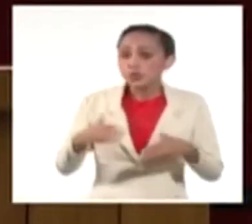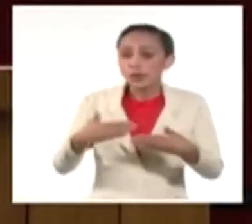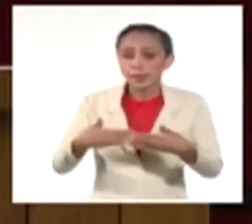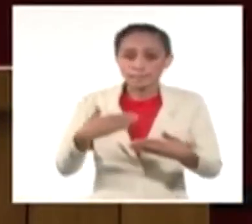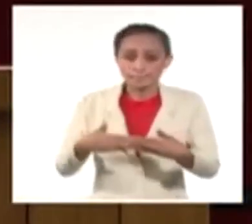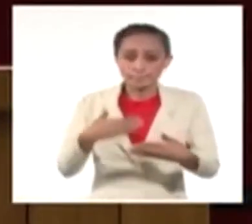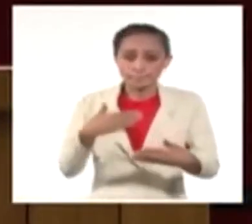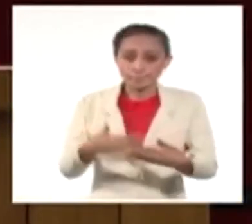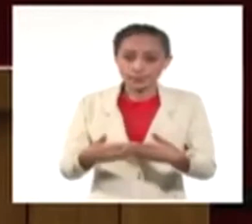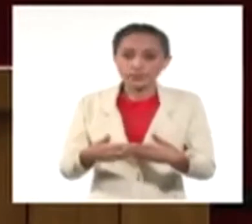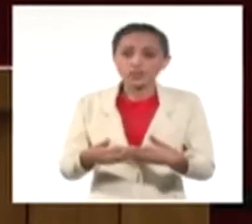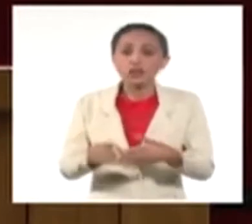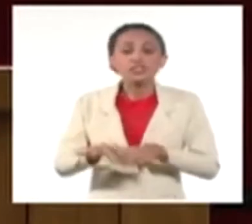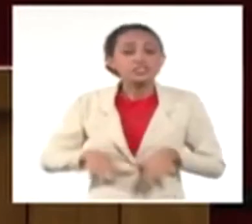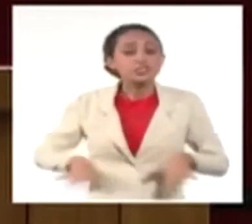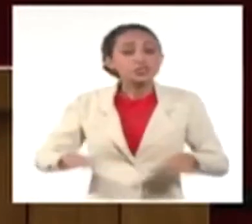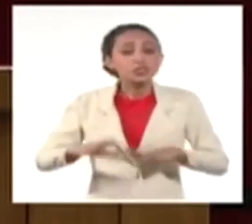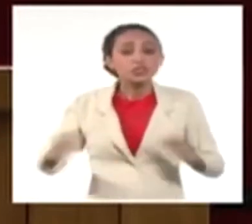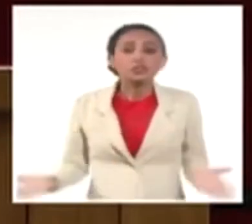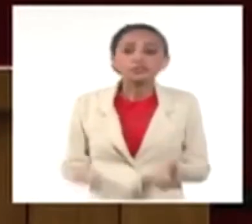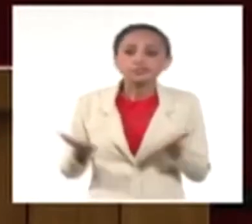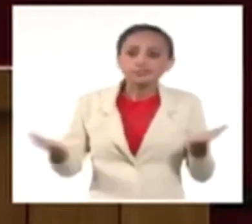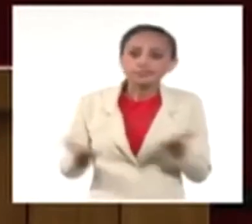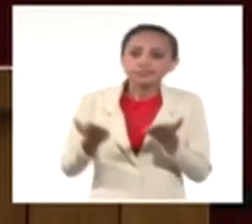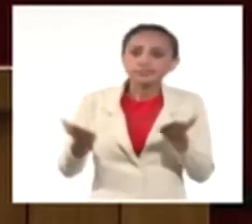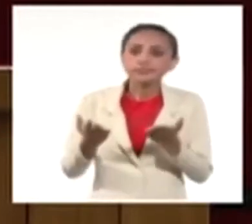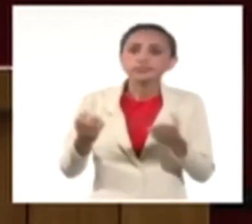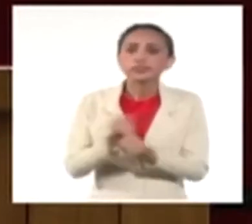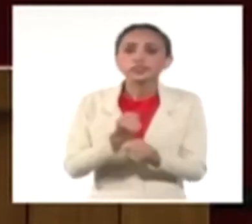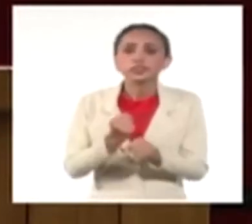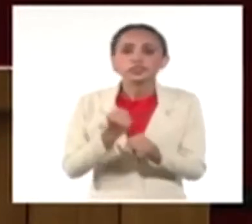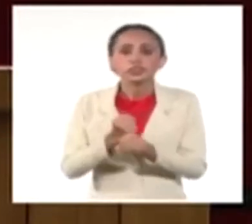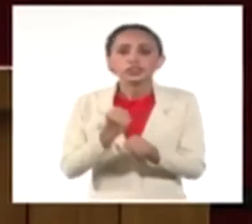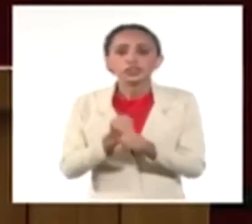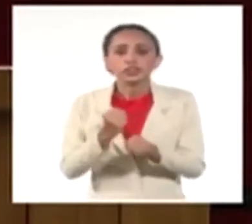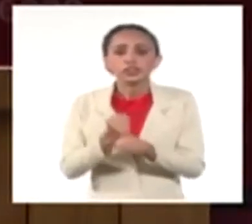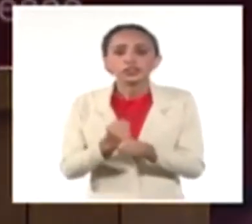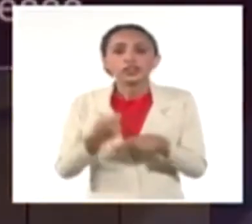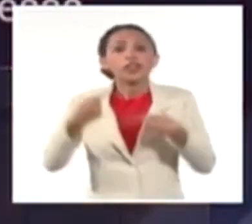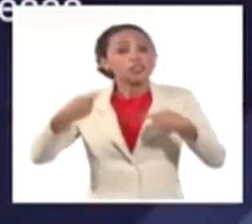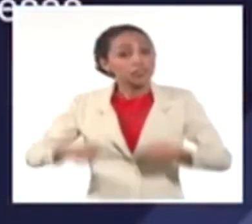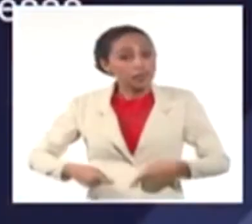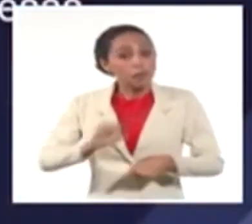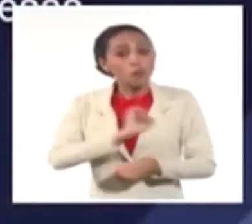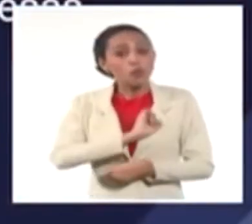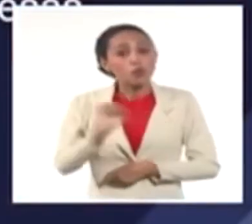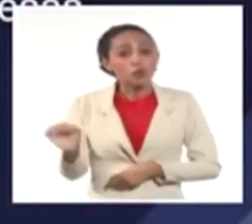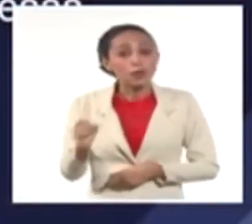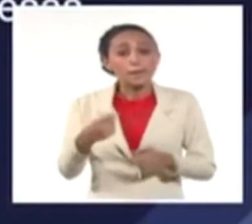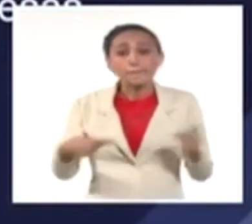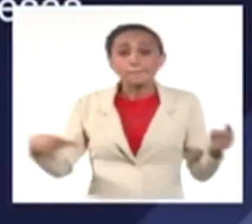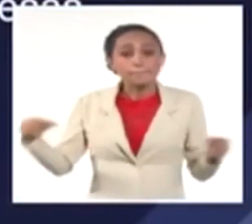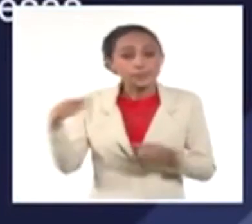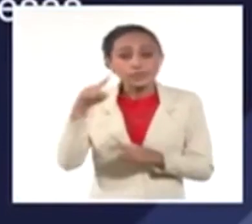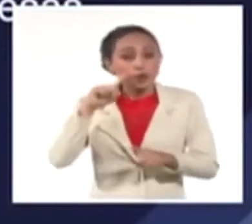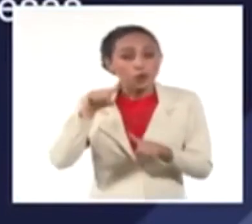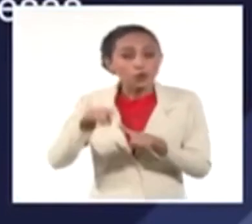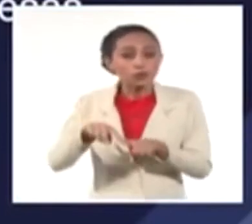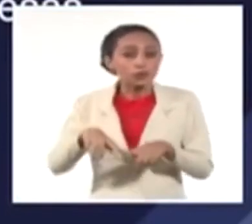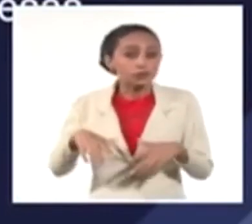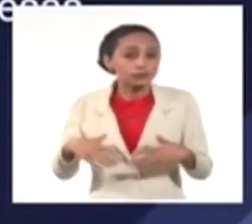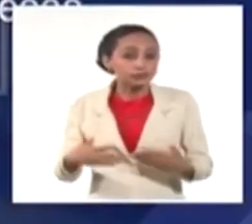escenario de recuperación de niveles de actividad y en el que se debe lograr como principal objetivo